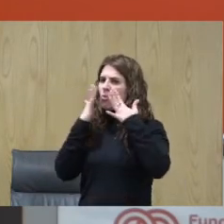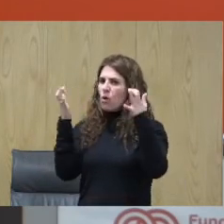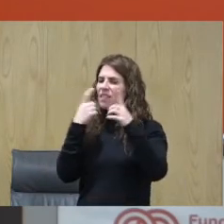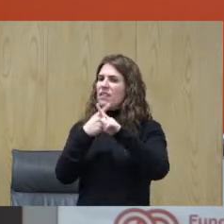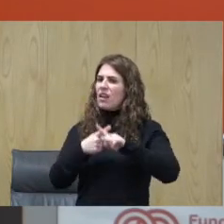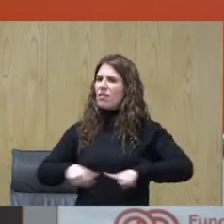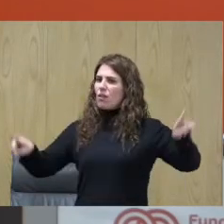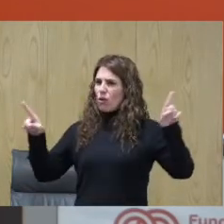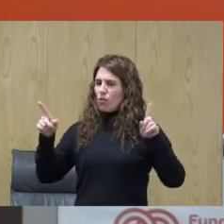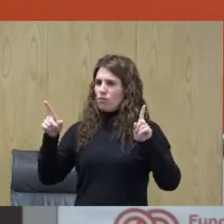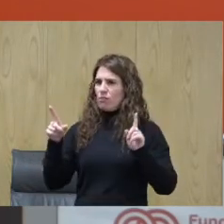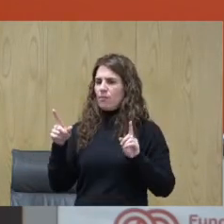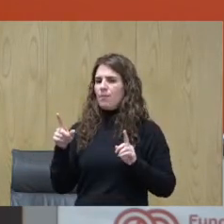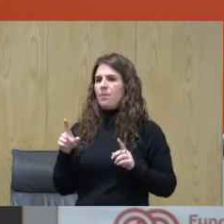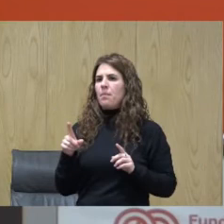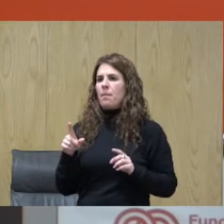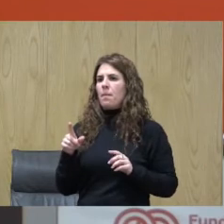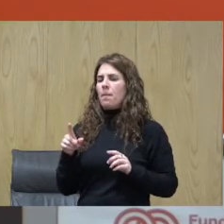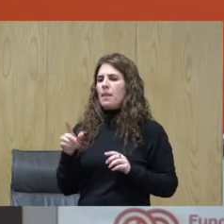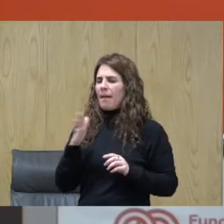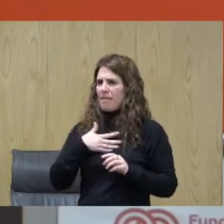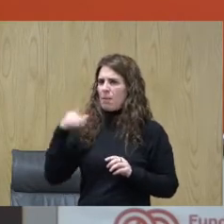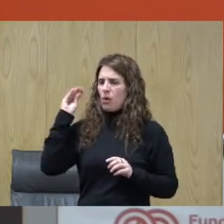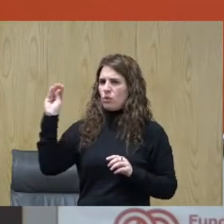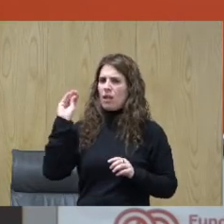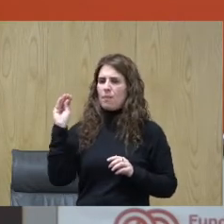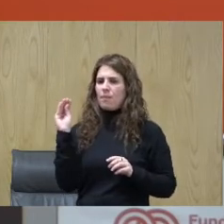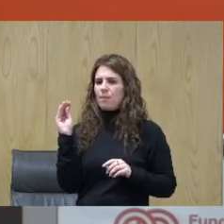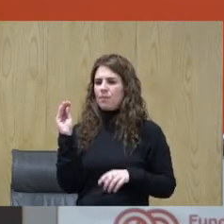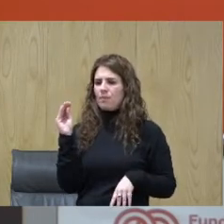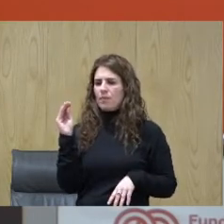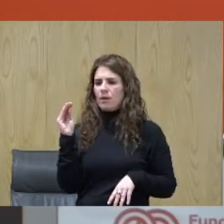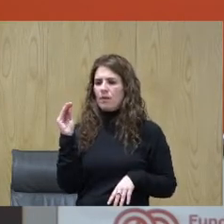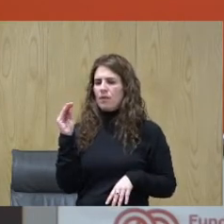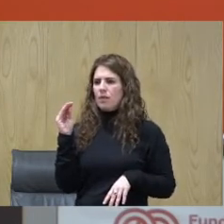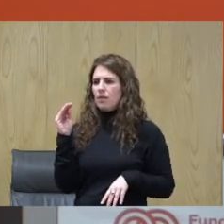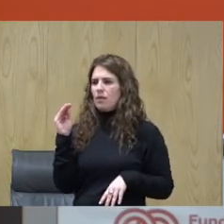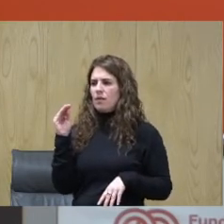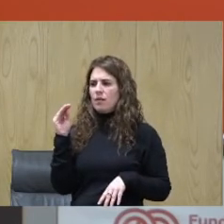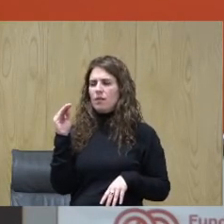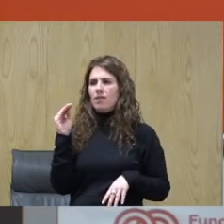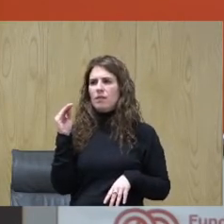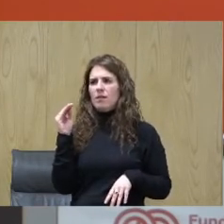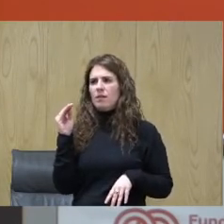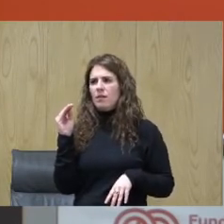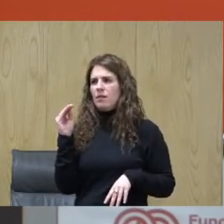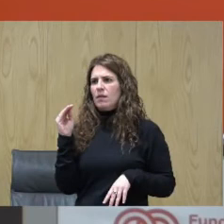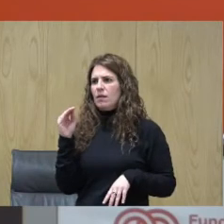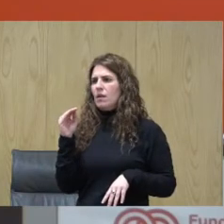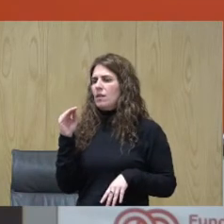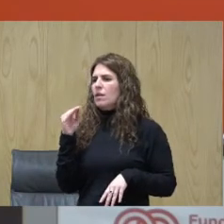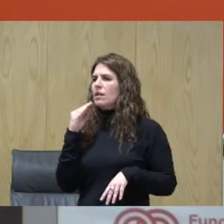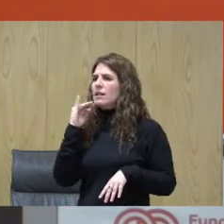diferenciación ahí importante. Quería preguntaros si habéis manejado algunas hipótesis, algunas conclusiones que a lo mejor no nos hayáis